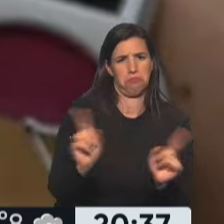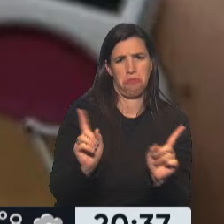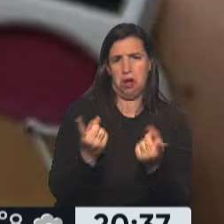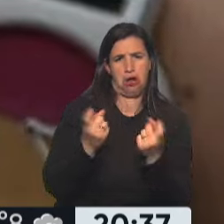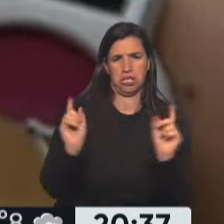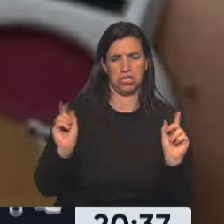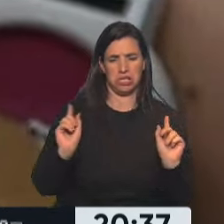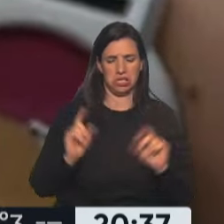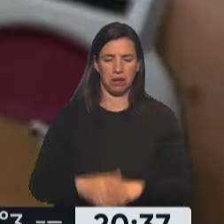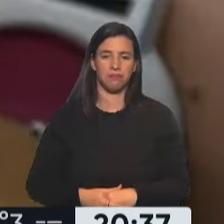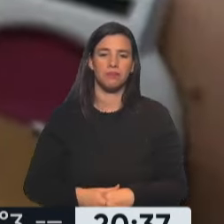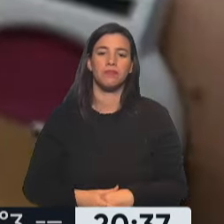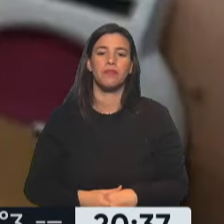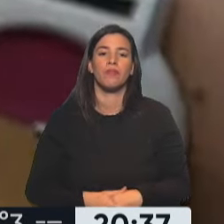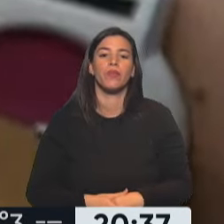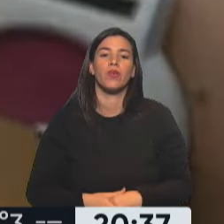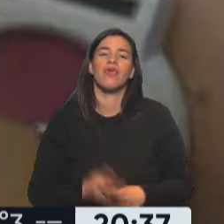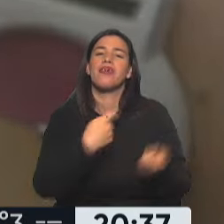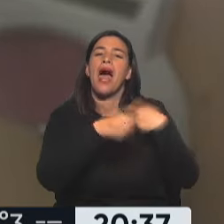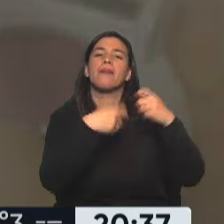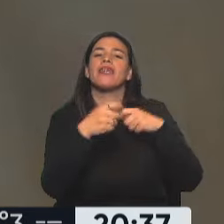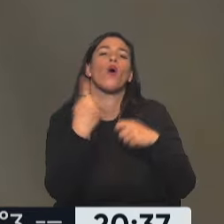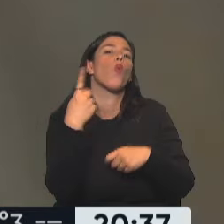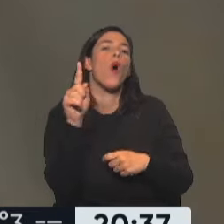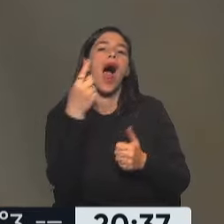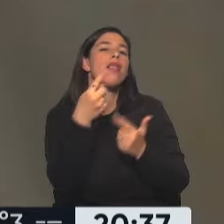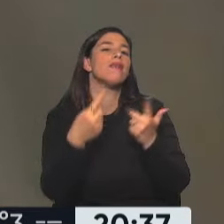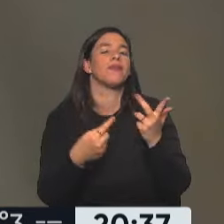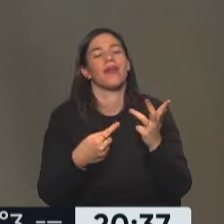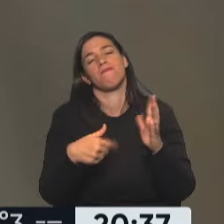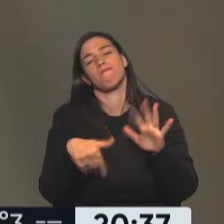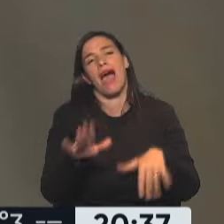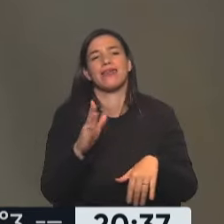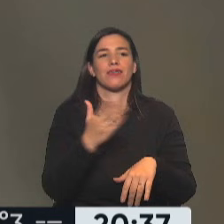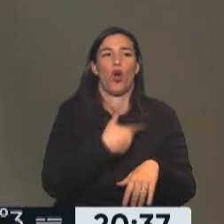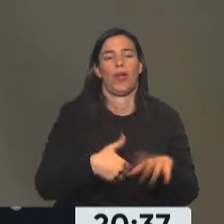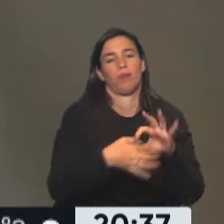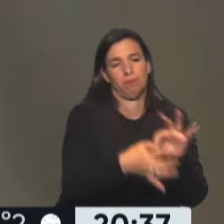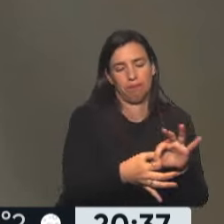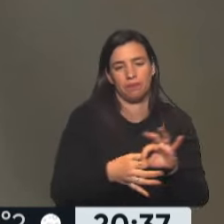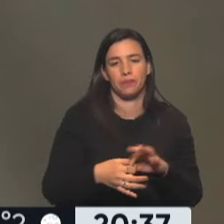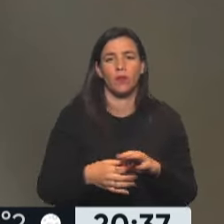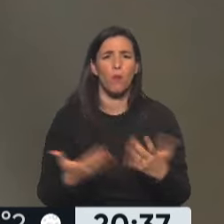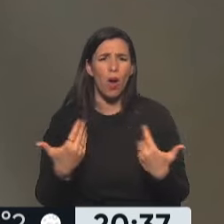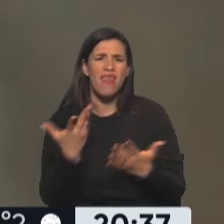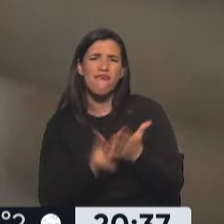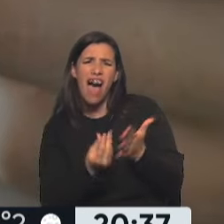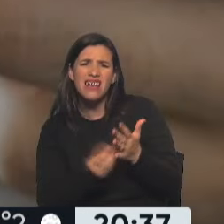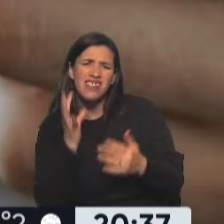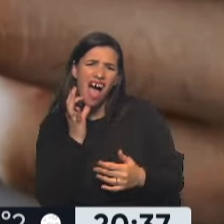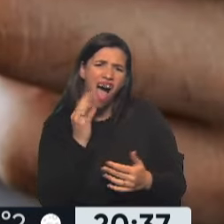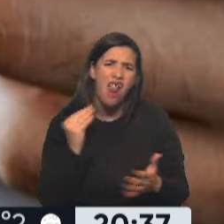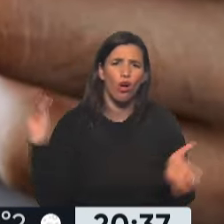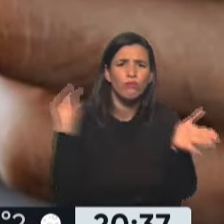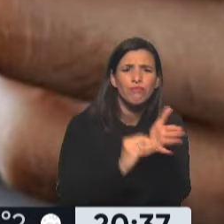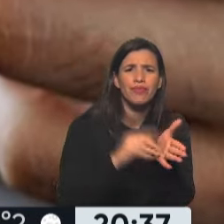particular? Se habla de muchos trámites a nivel todavía gobierno. ¿Puede haber algún tipo de falla en el sistema en el momento que alguien quiera